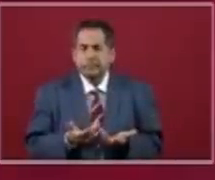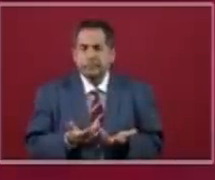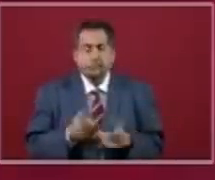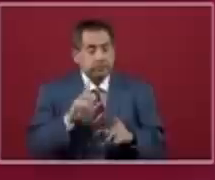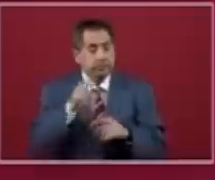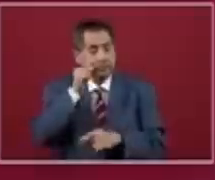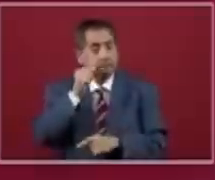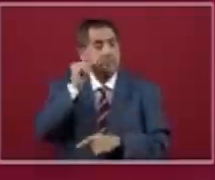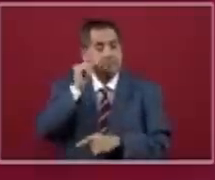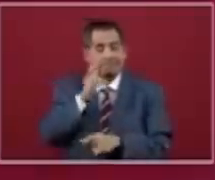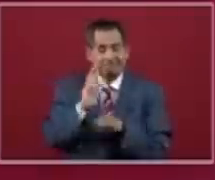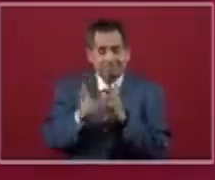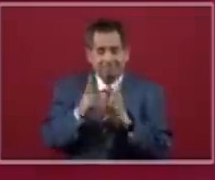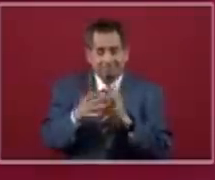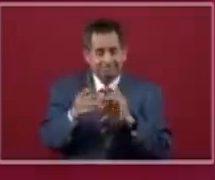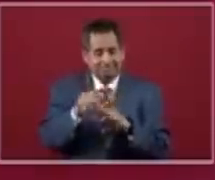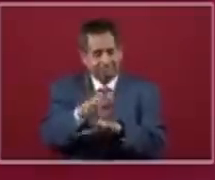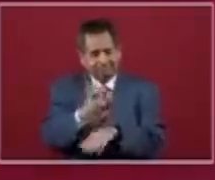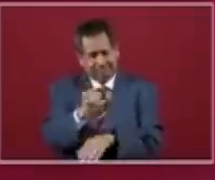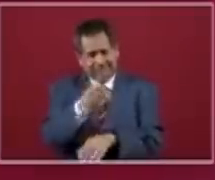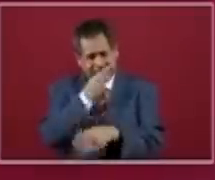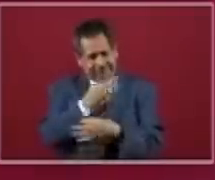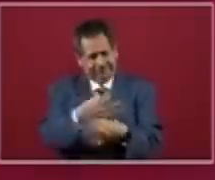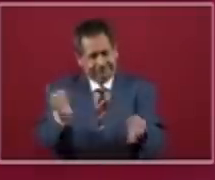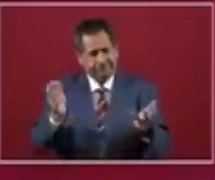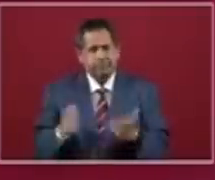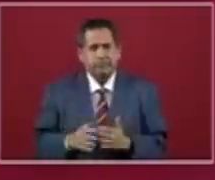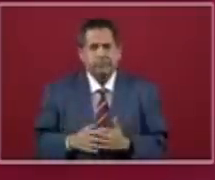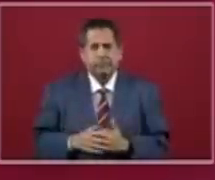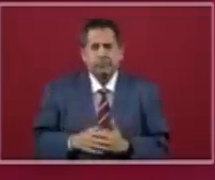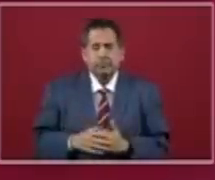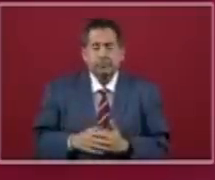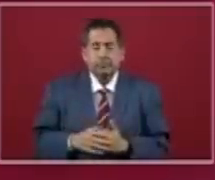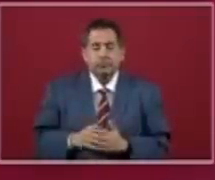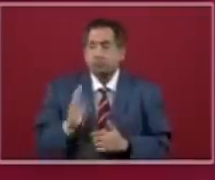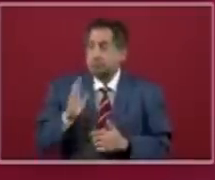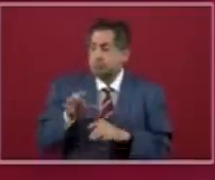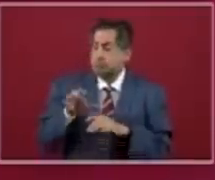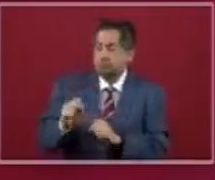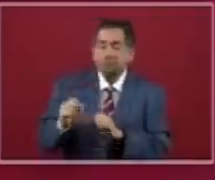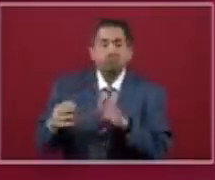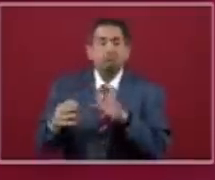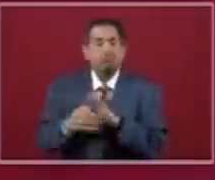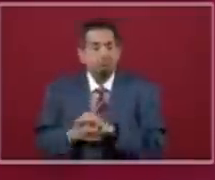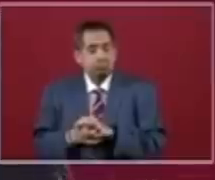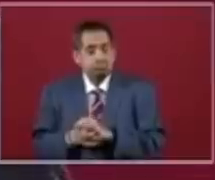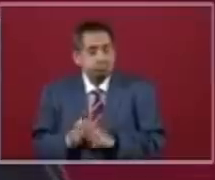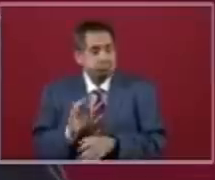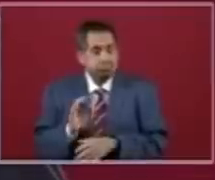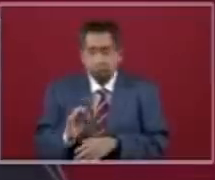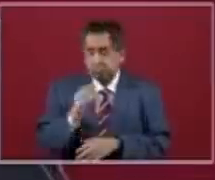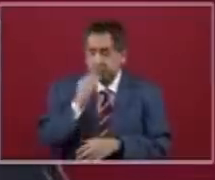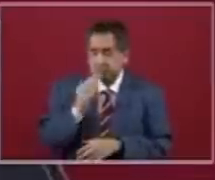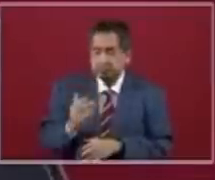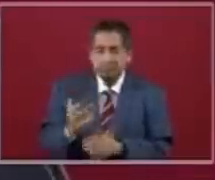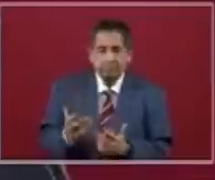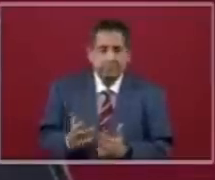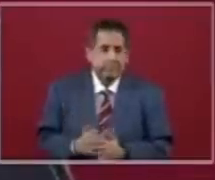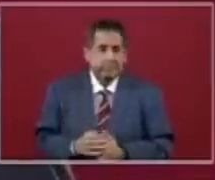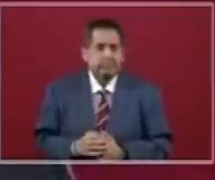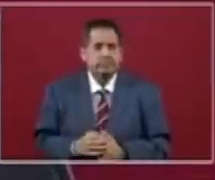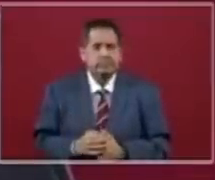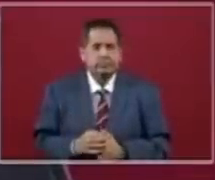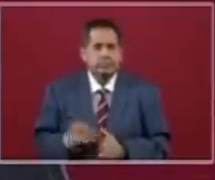Ayer hablé sobre eso. Se logró, por